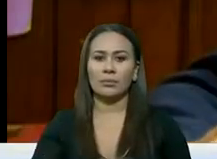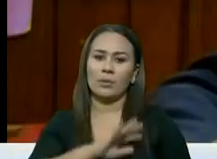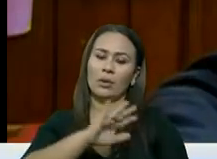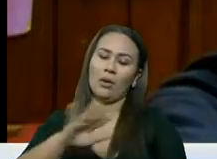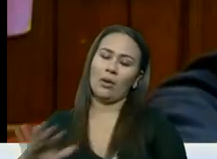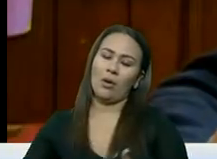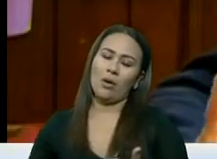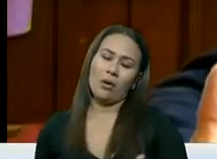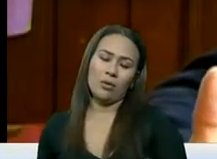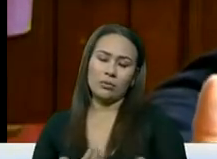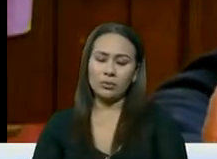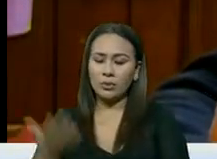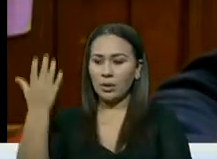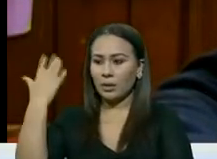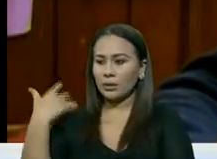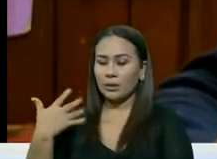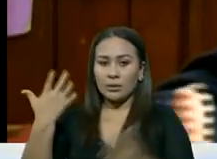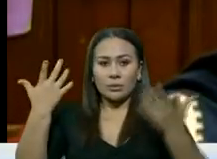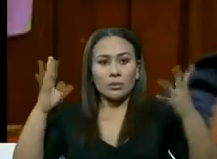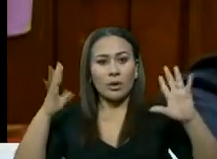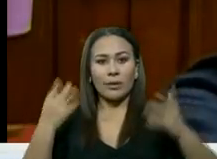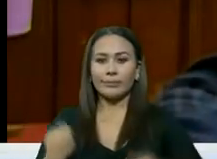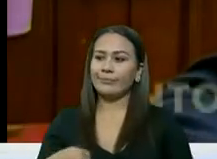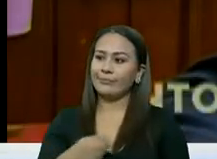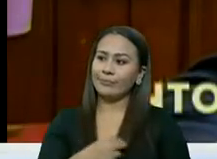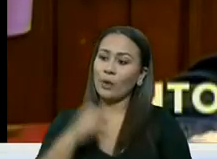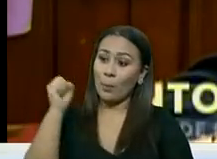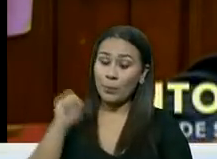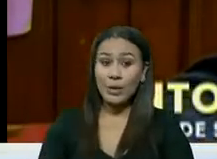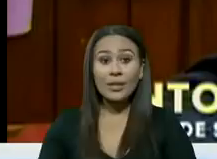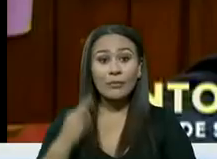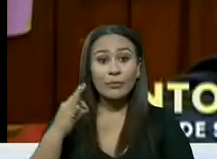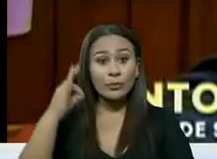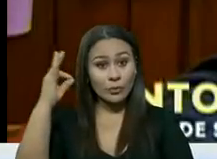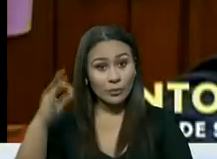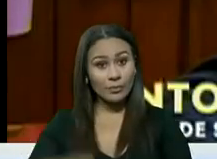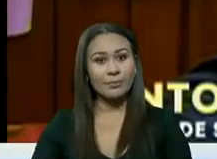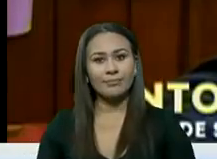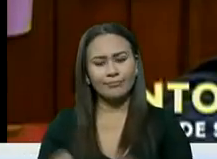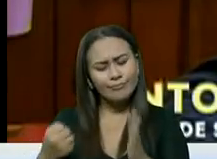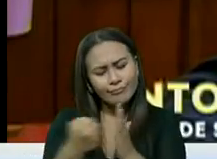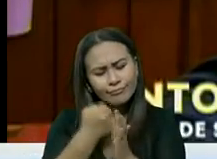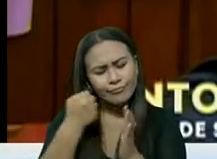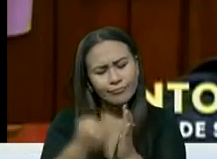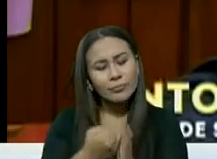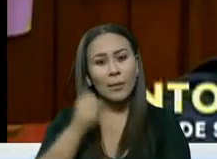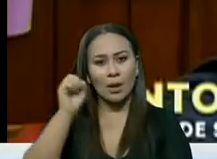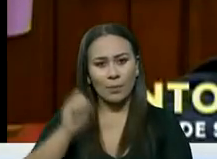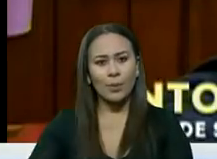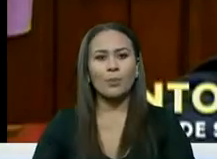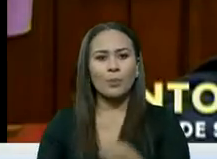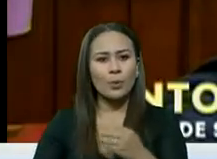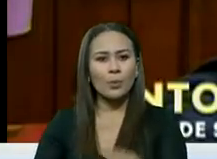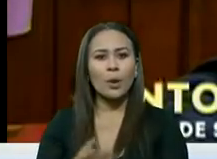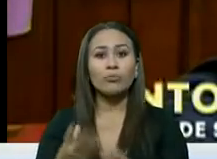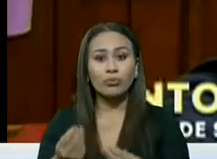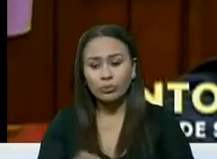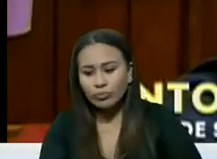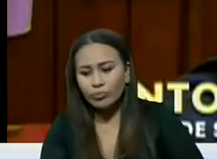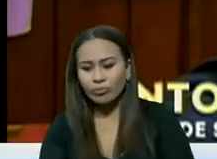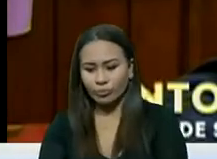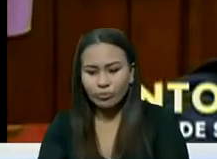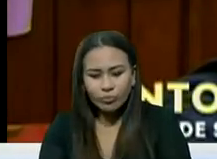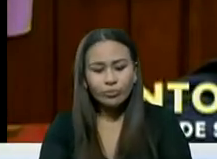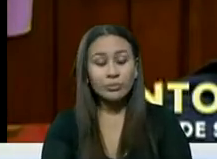había era como algo que podía haber y que con el esfuerzo propio, sobre todo en muchas mingas, ya se